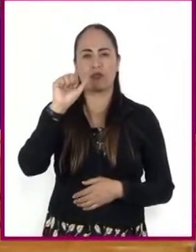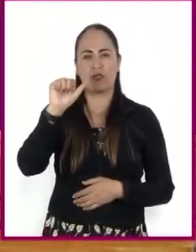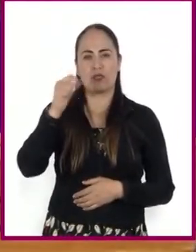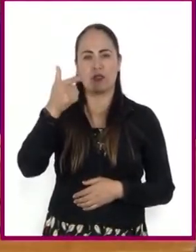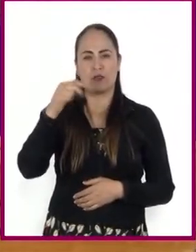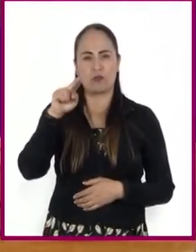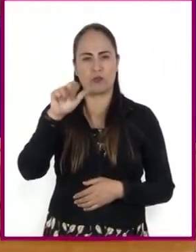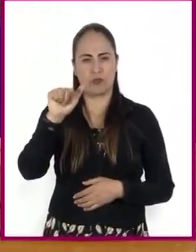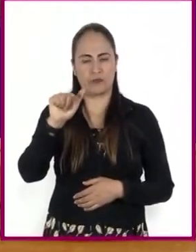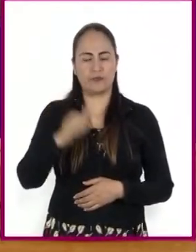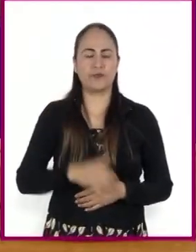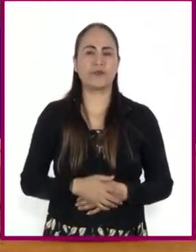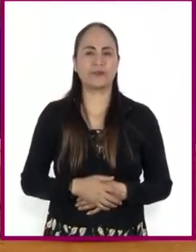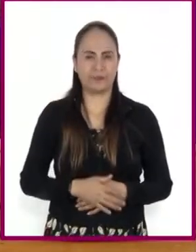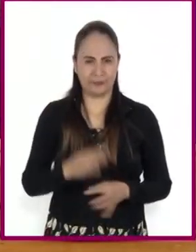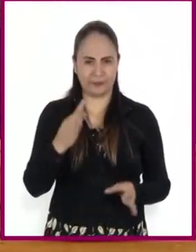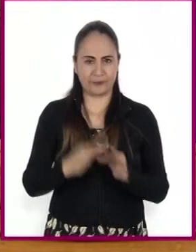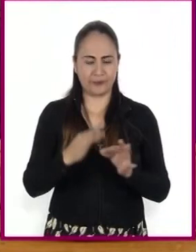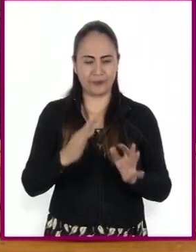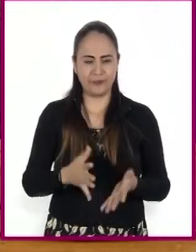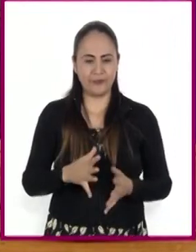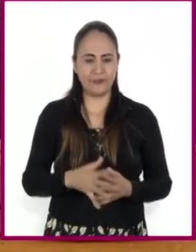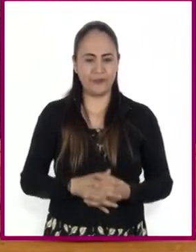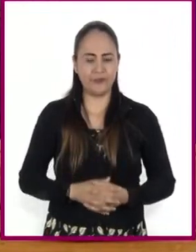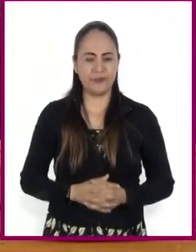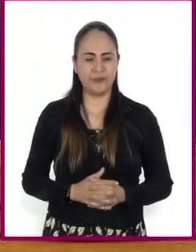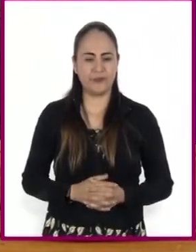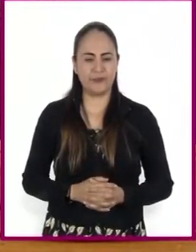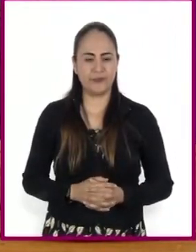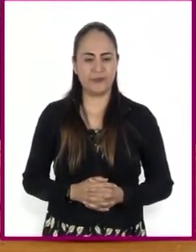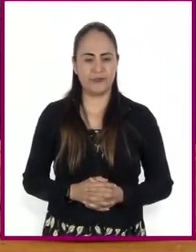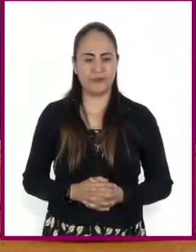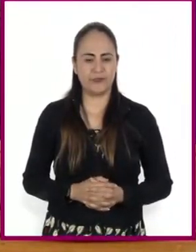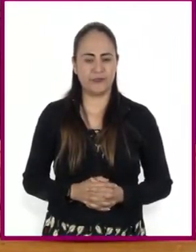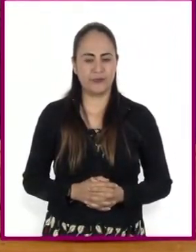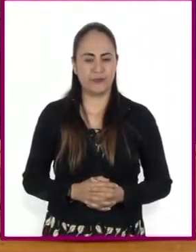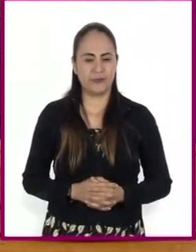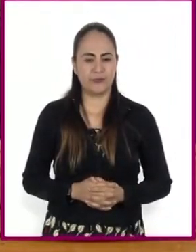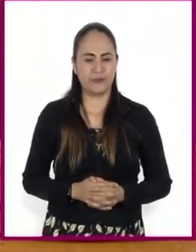Perfecto. Listo, maestra. A ver.